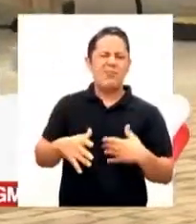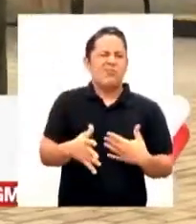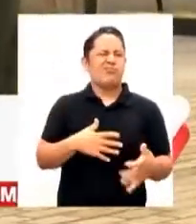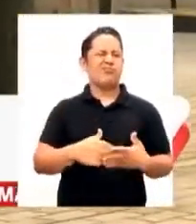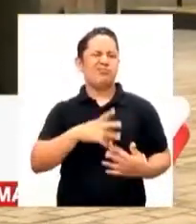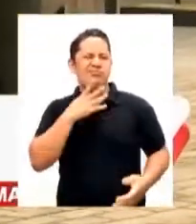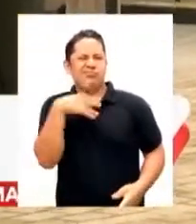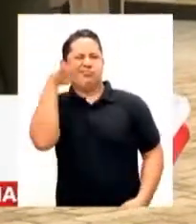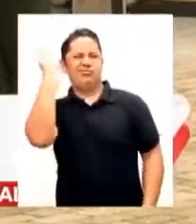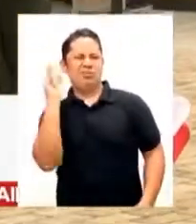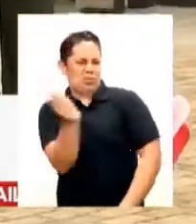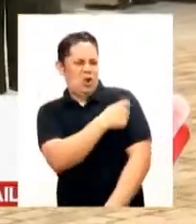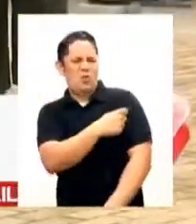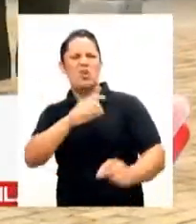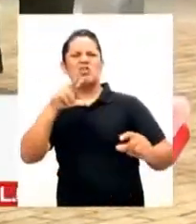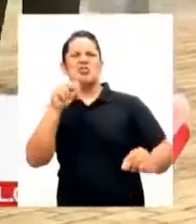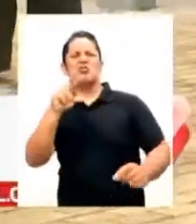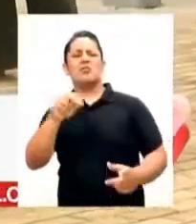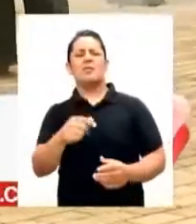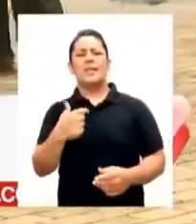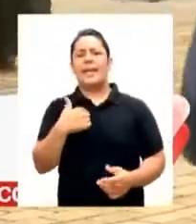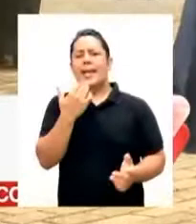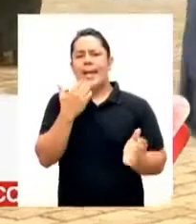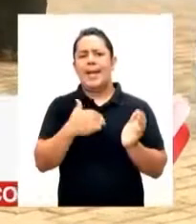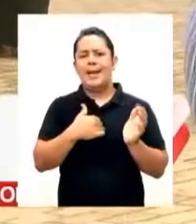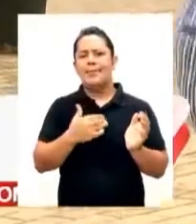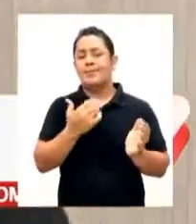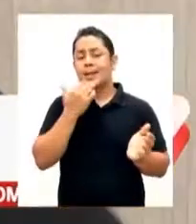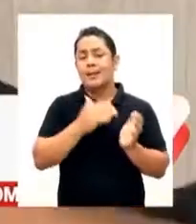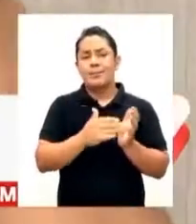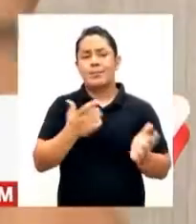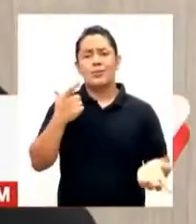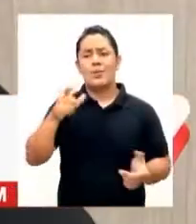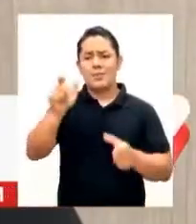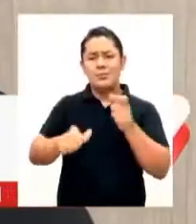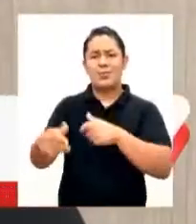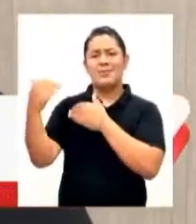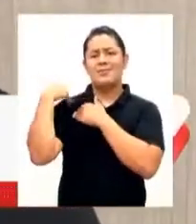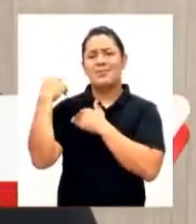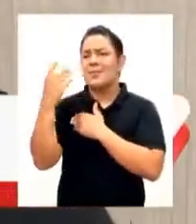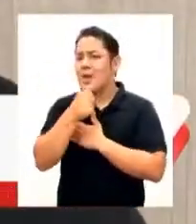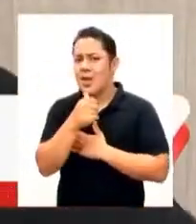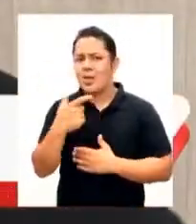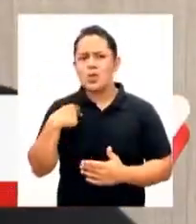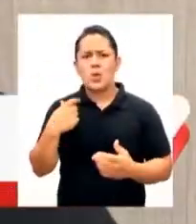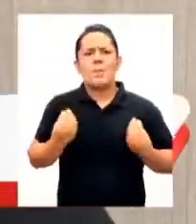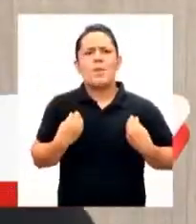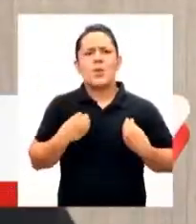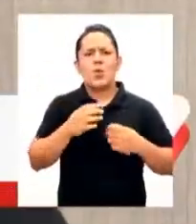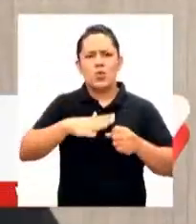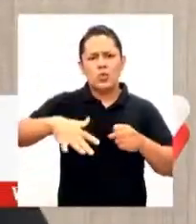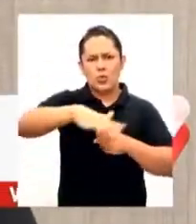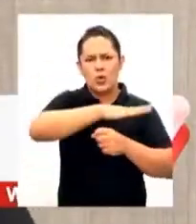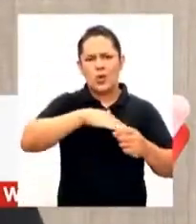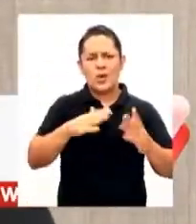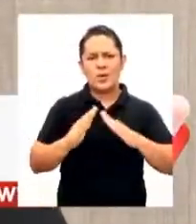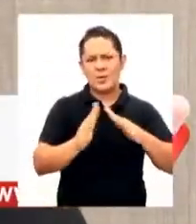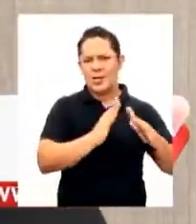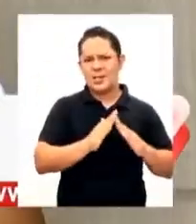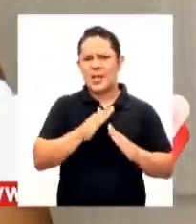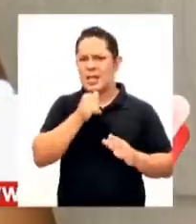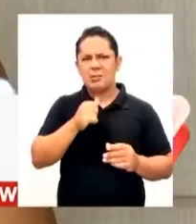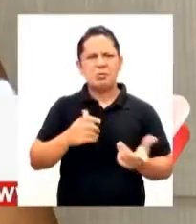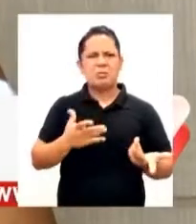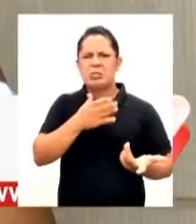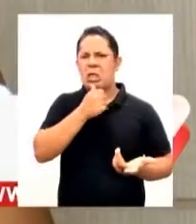bastante gente irresponsable que hay por ejemplo yo hoy un barrio donde la gente no se cuida para nada